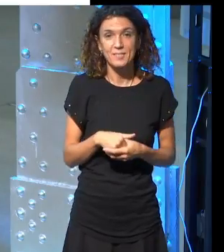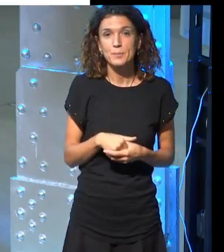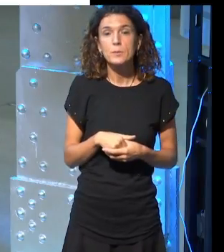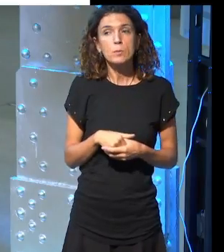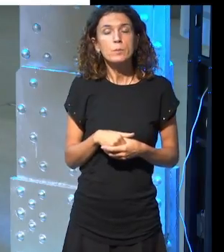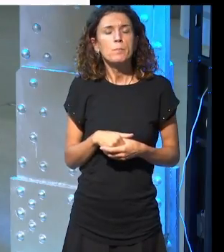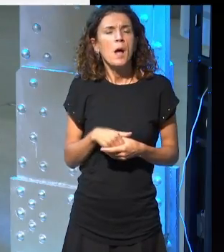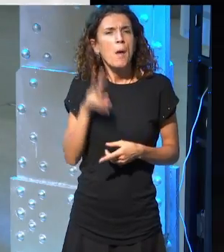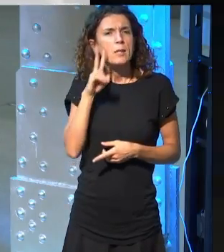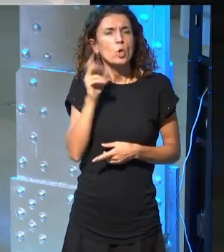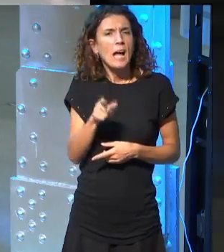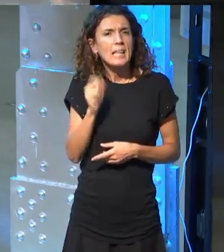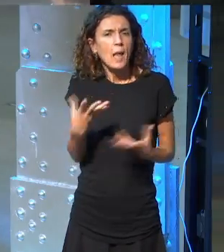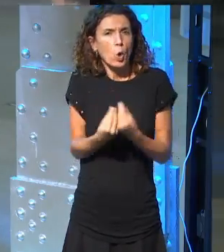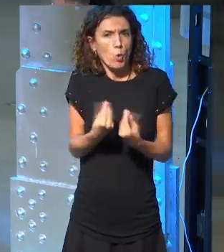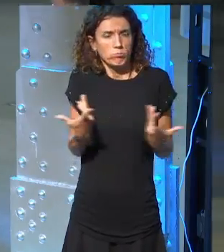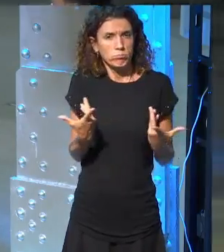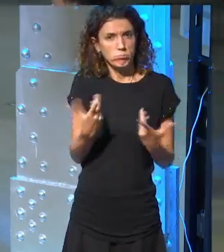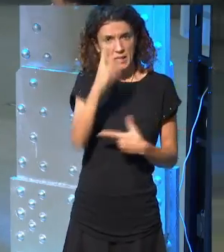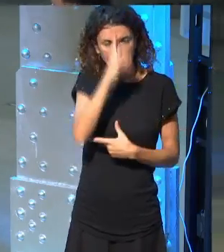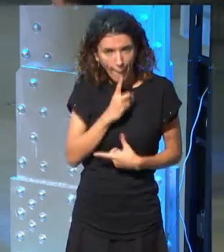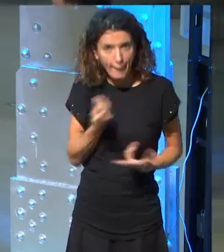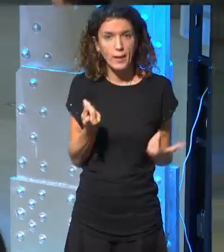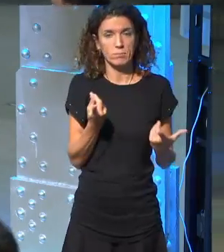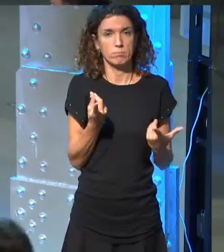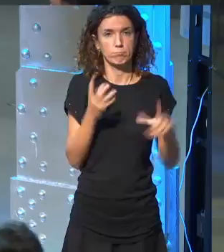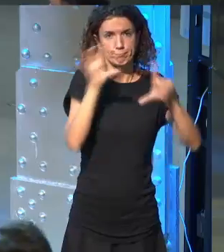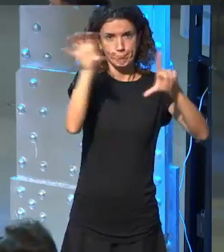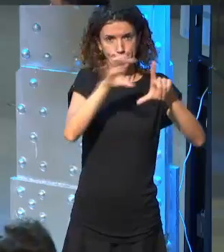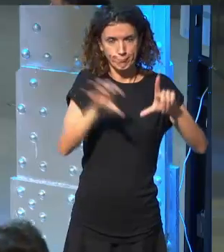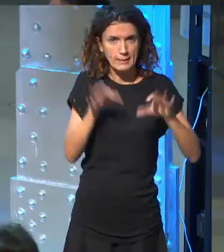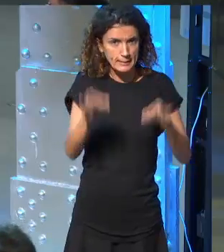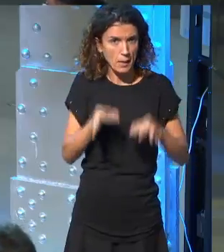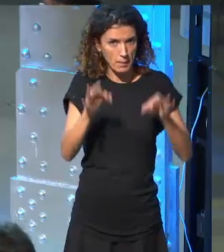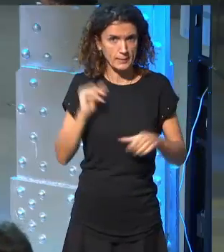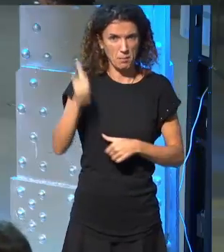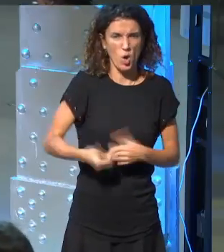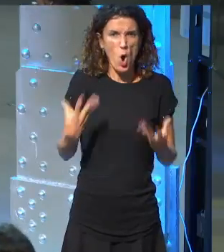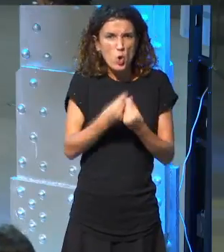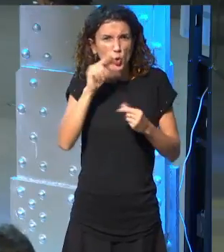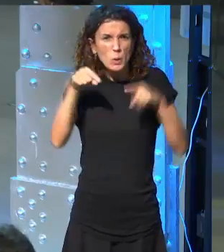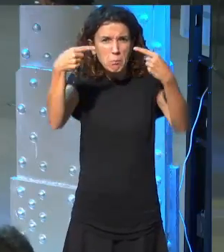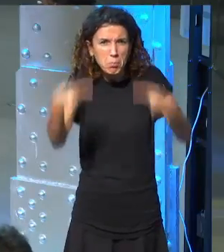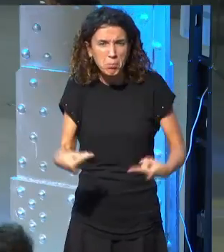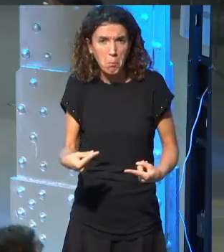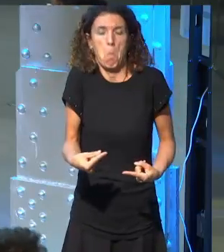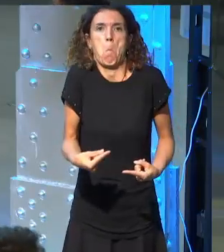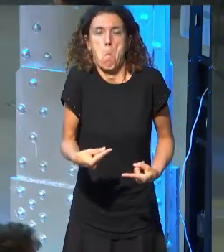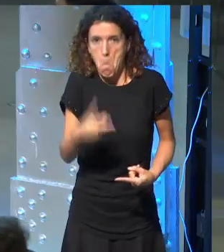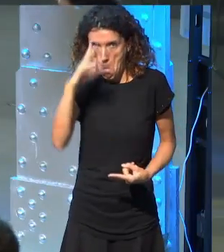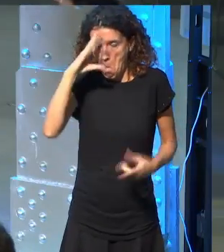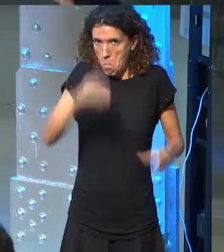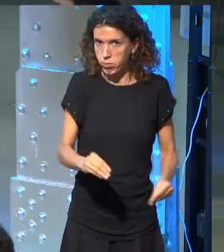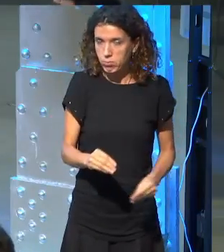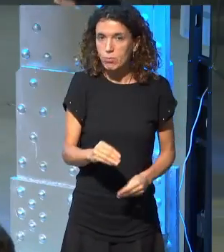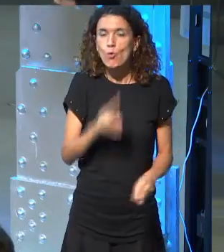Que, claro, yo esto siempre lo había visto con imágenes, o sea, con GIFs y con imágenes. Pero no con tweets, es una locura. ¿Pero cómo